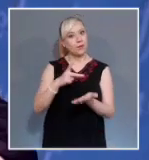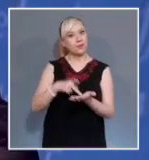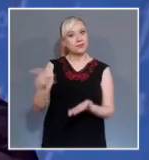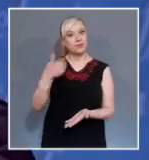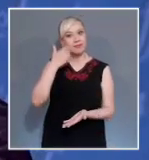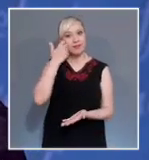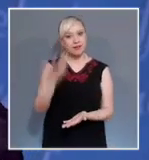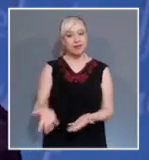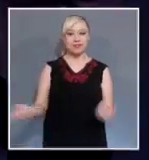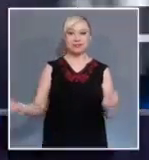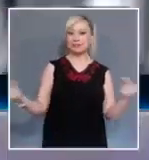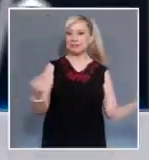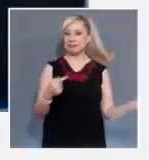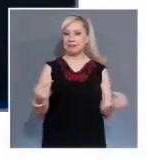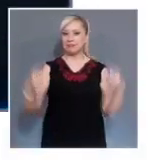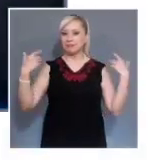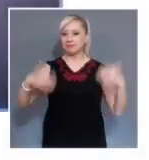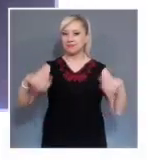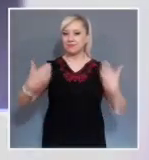Unidos